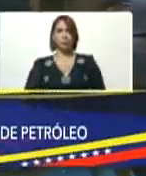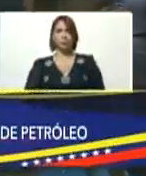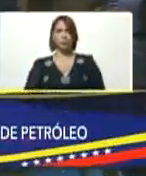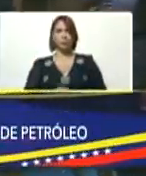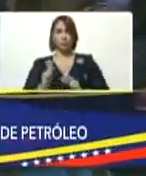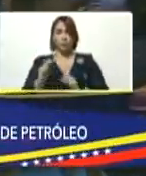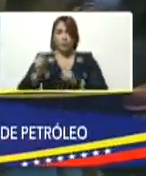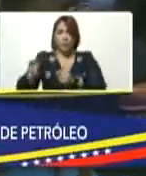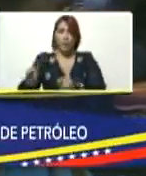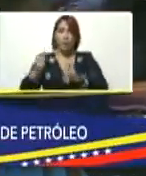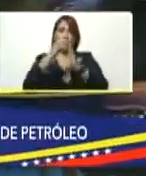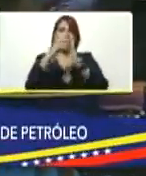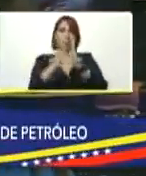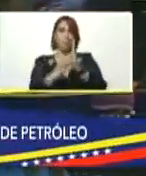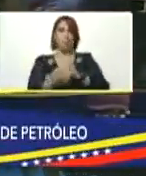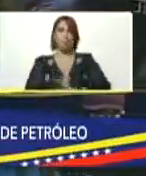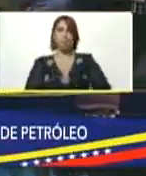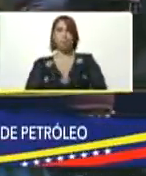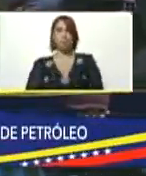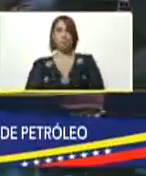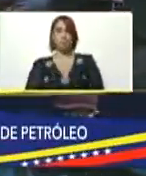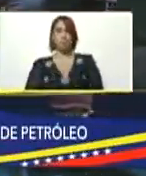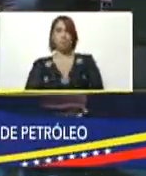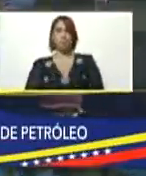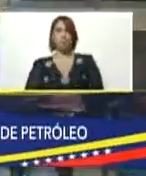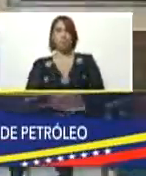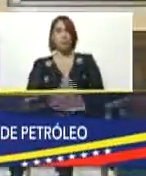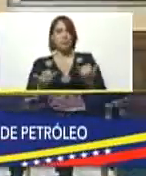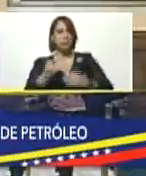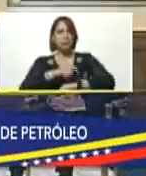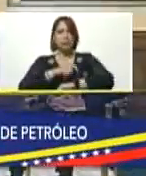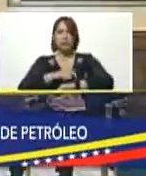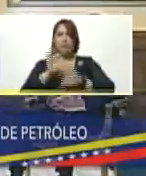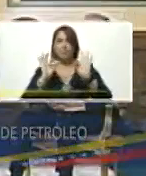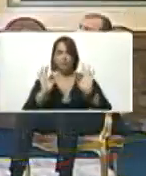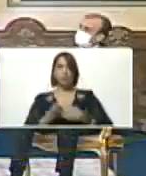Entrega la OPEP en un momento especial.